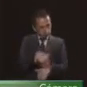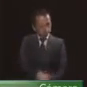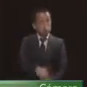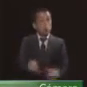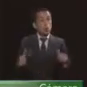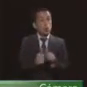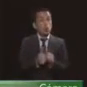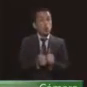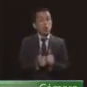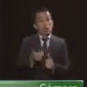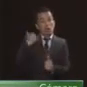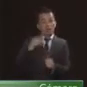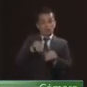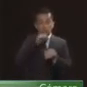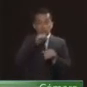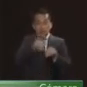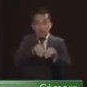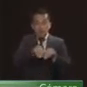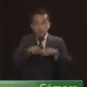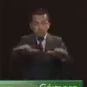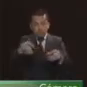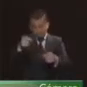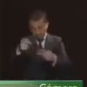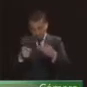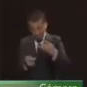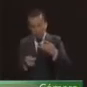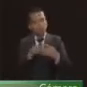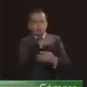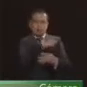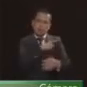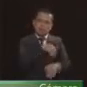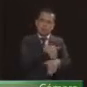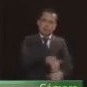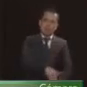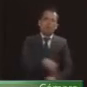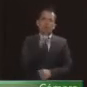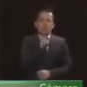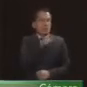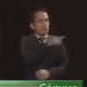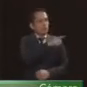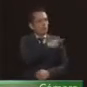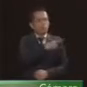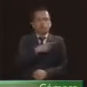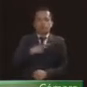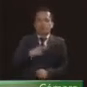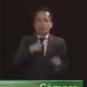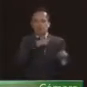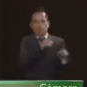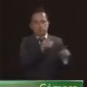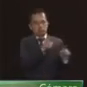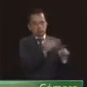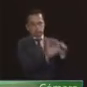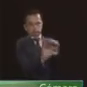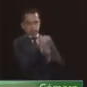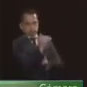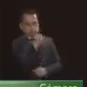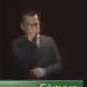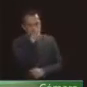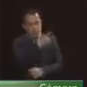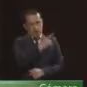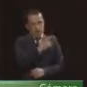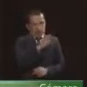convocatoria y que en un acto de congruencia que debe de observar la autoridad en materia